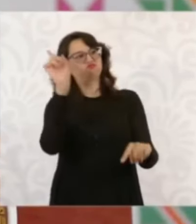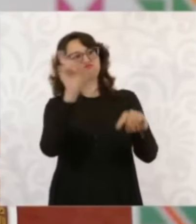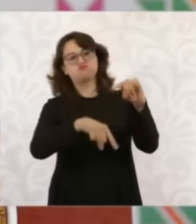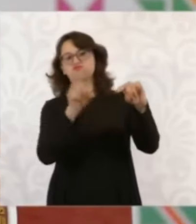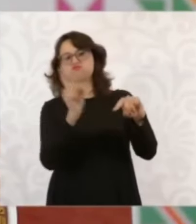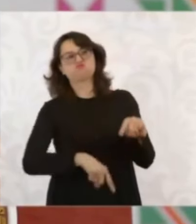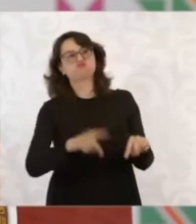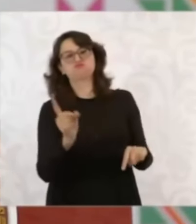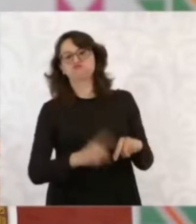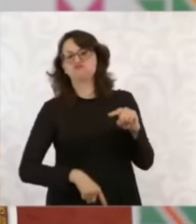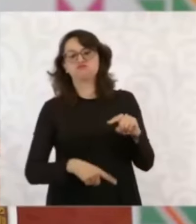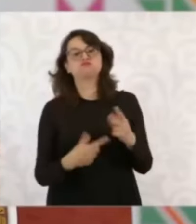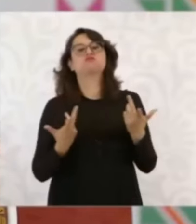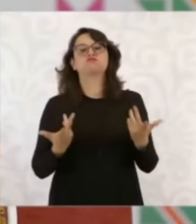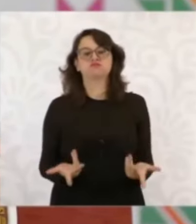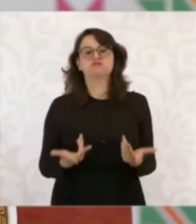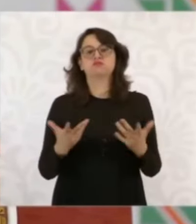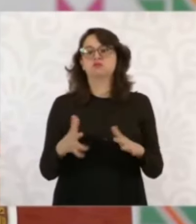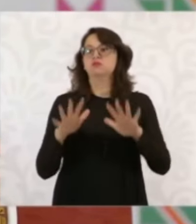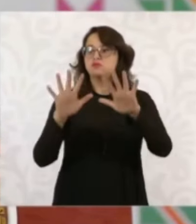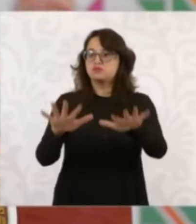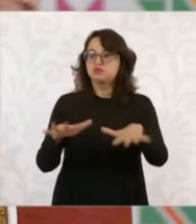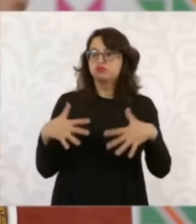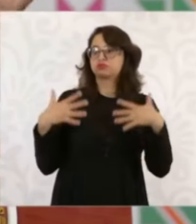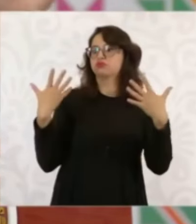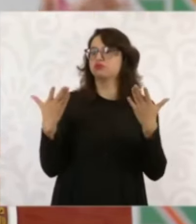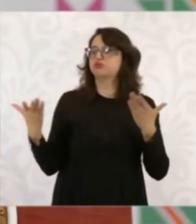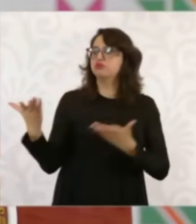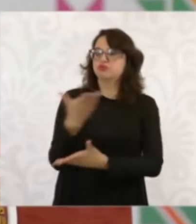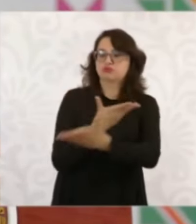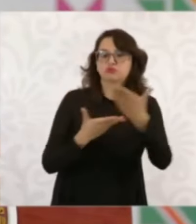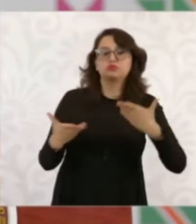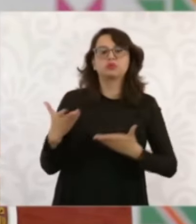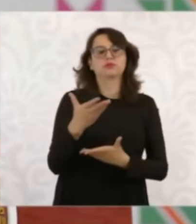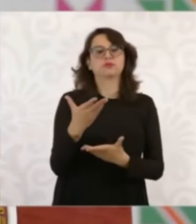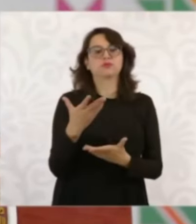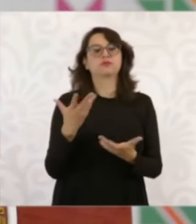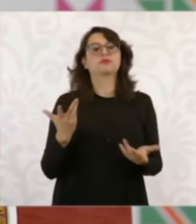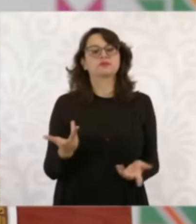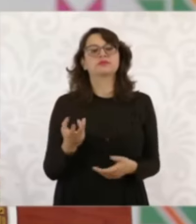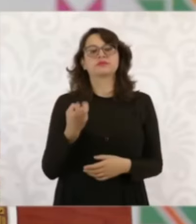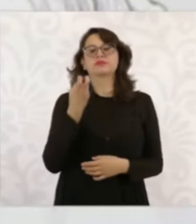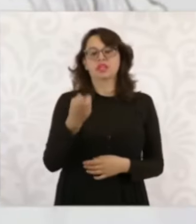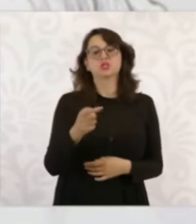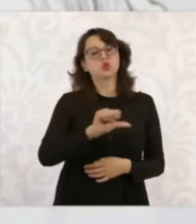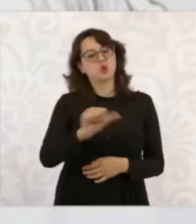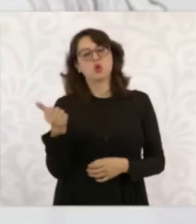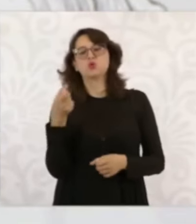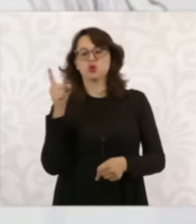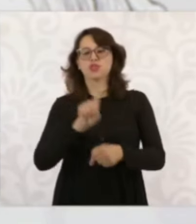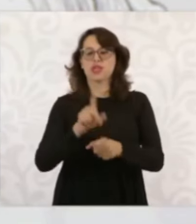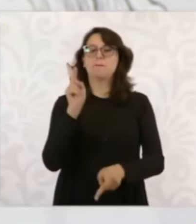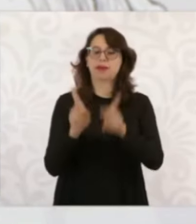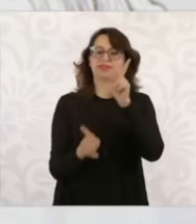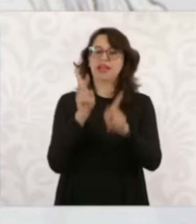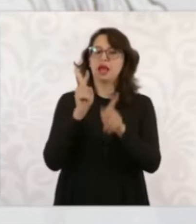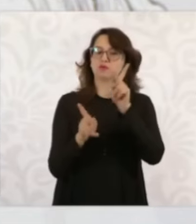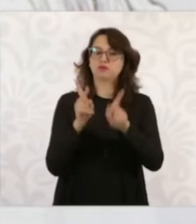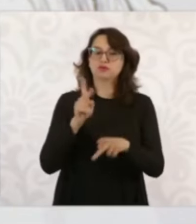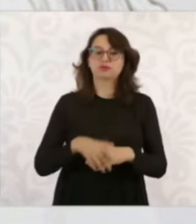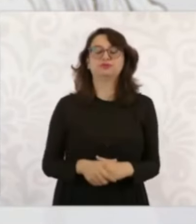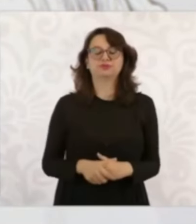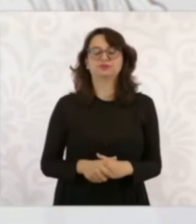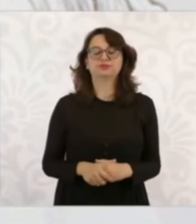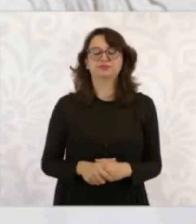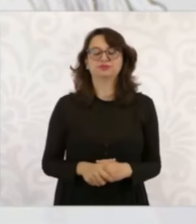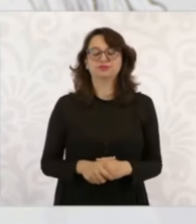y se planteó un congreso universitario que ocurrió después ya podemos platicar otro día de ello. De ahí muchos